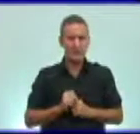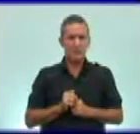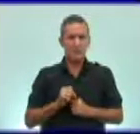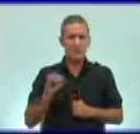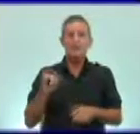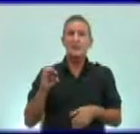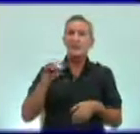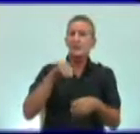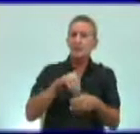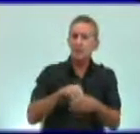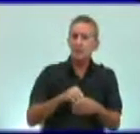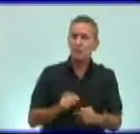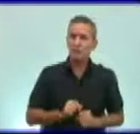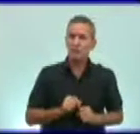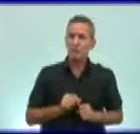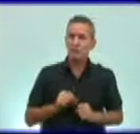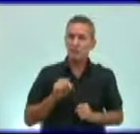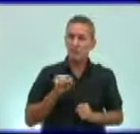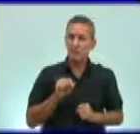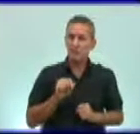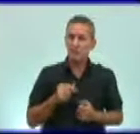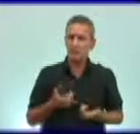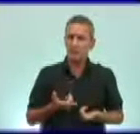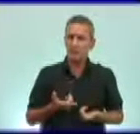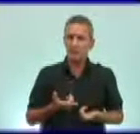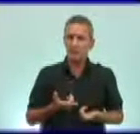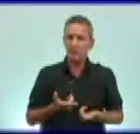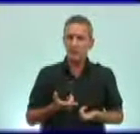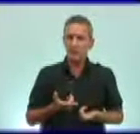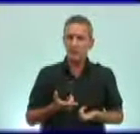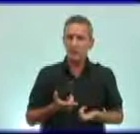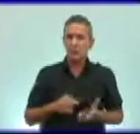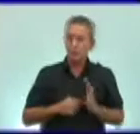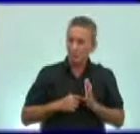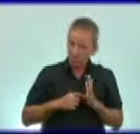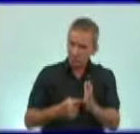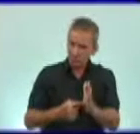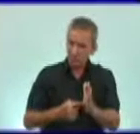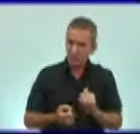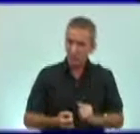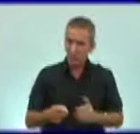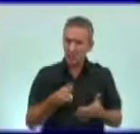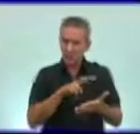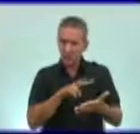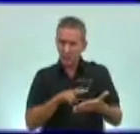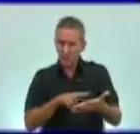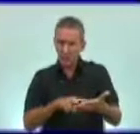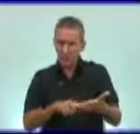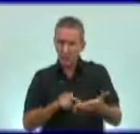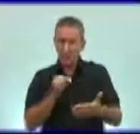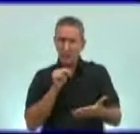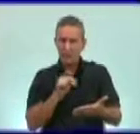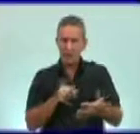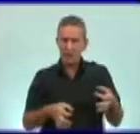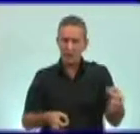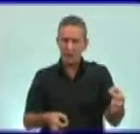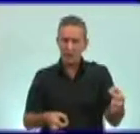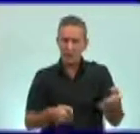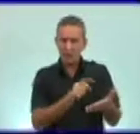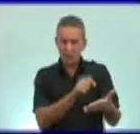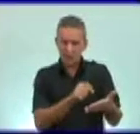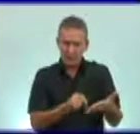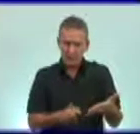integración. Y para ello les sugiero que lean esta carta a Juan